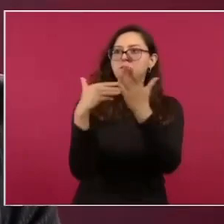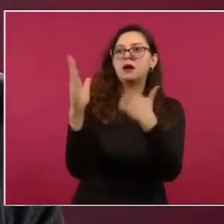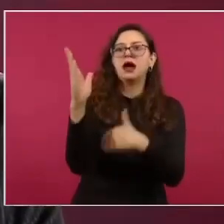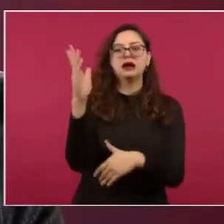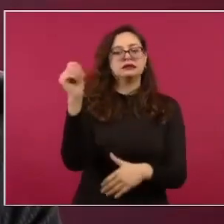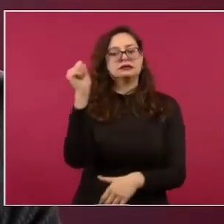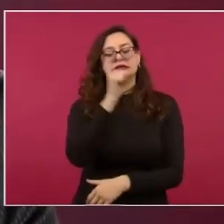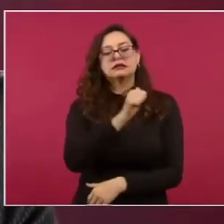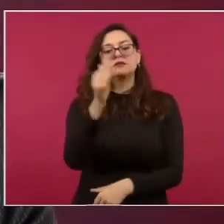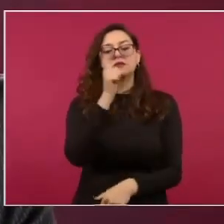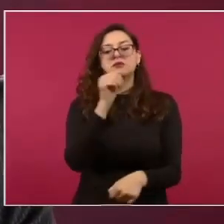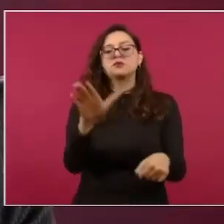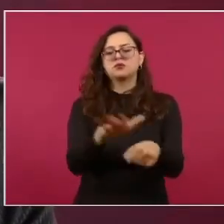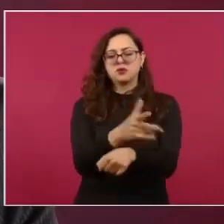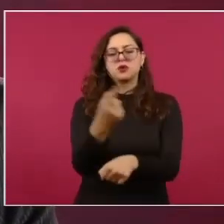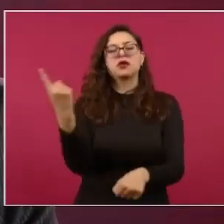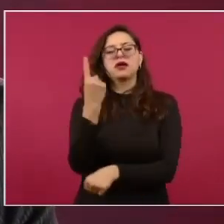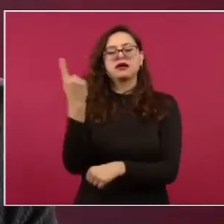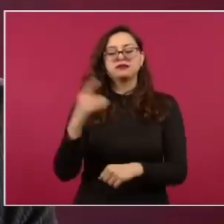nuestra fortaleza cultural.